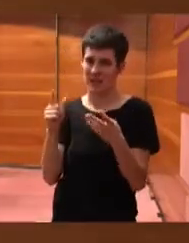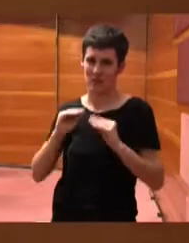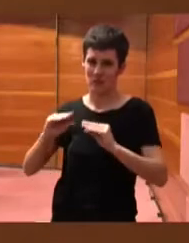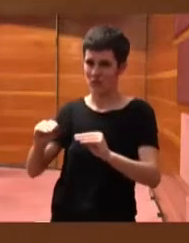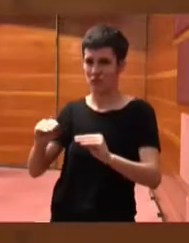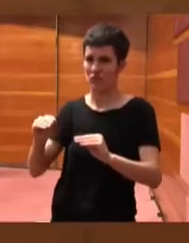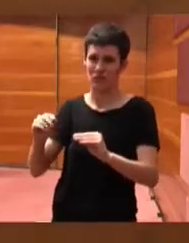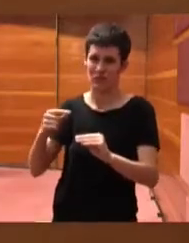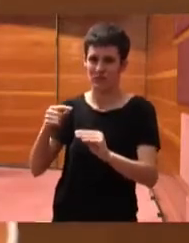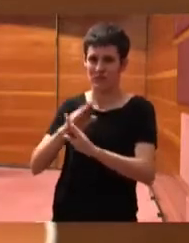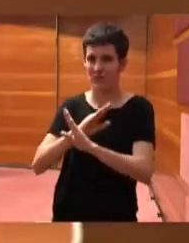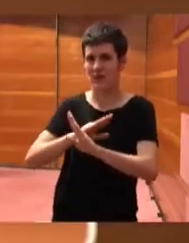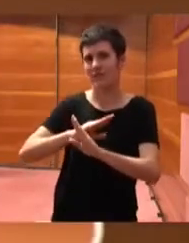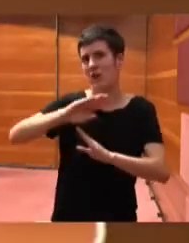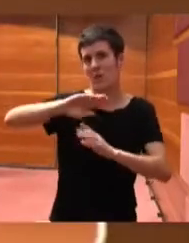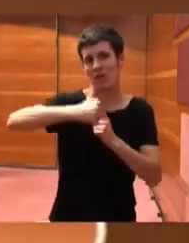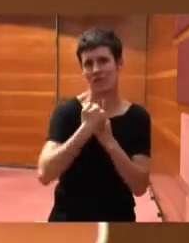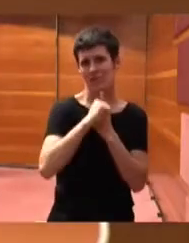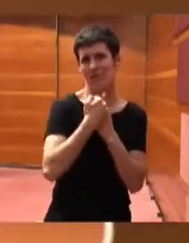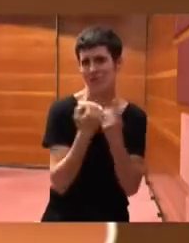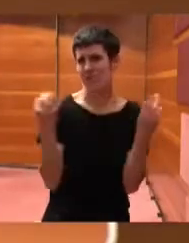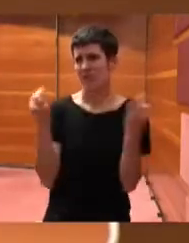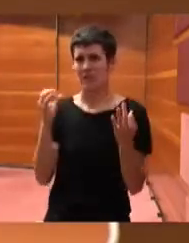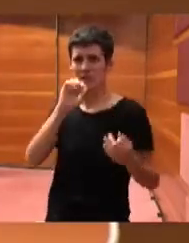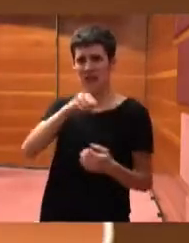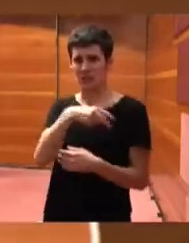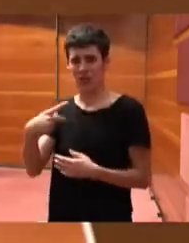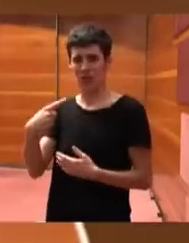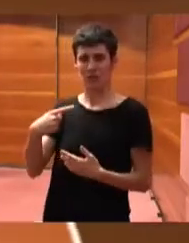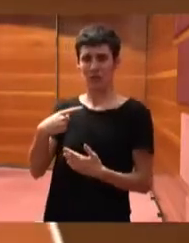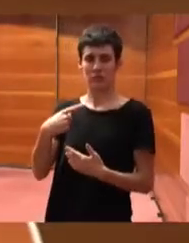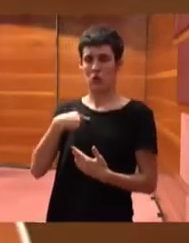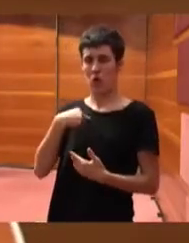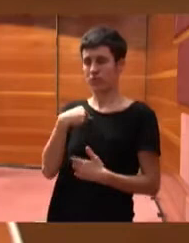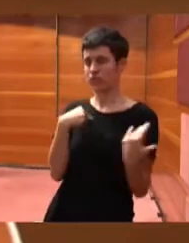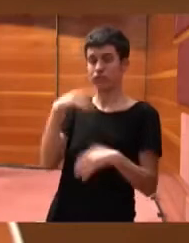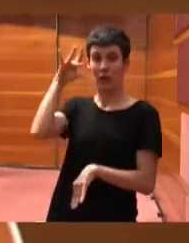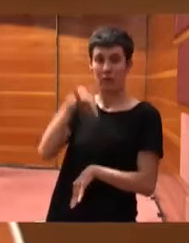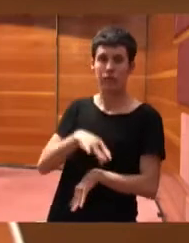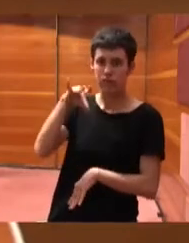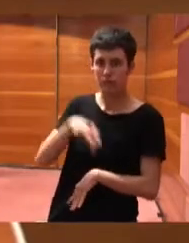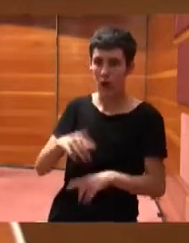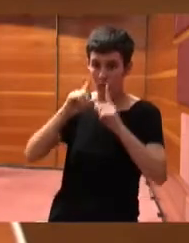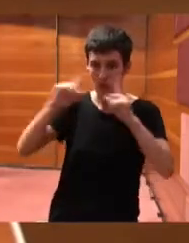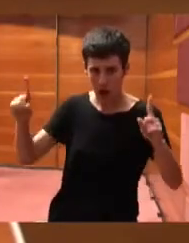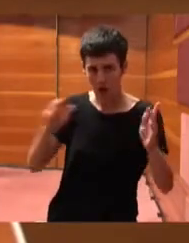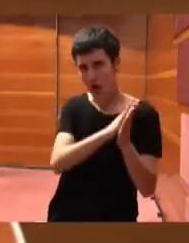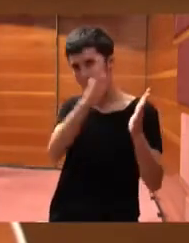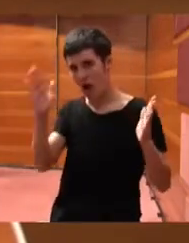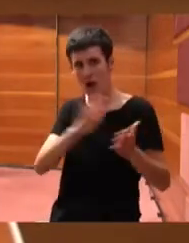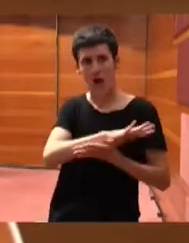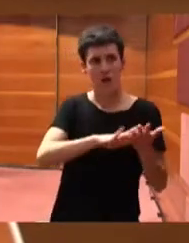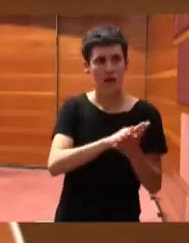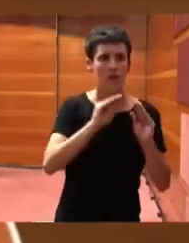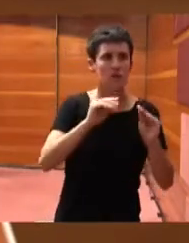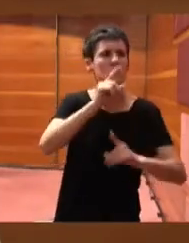estaba en una aceleradora donde me metían prisas y tenía que tener métricas y resultados, me ponía azul. Un año hablando con ellos, cuáles eran